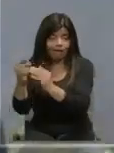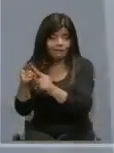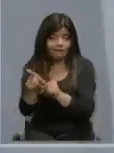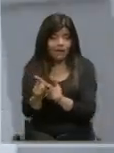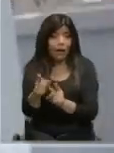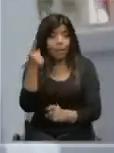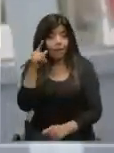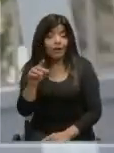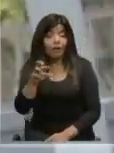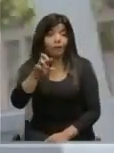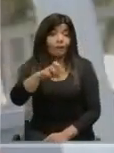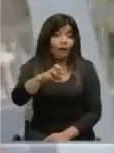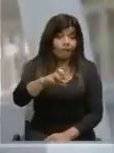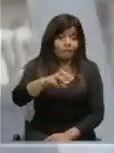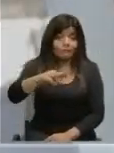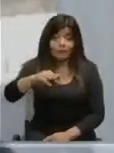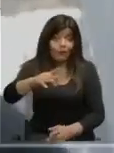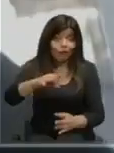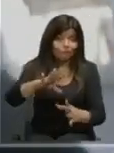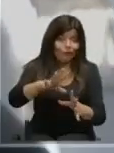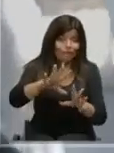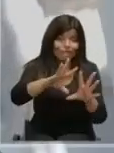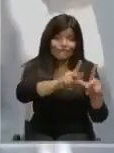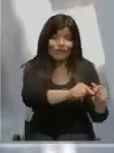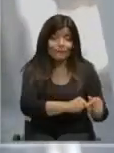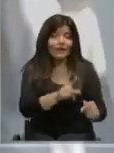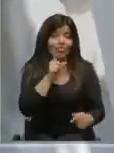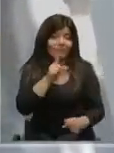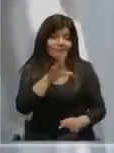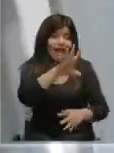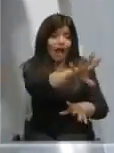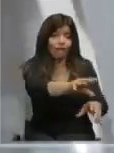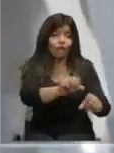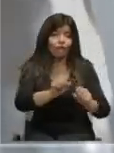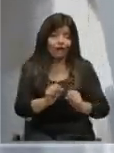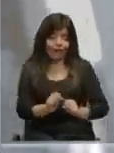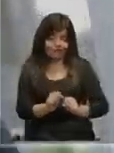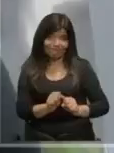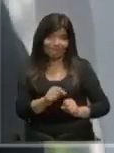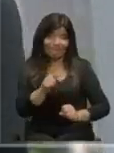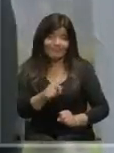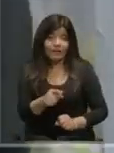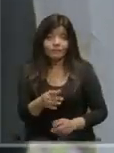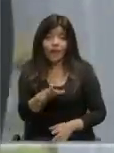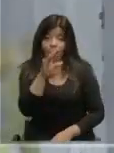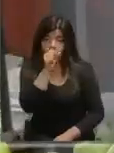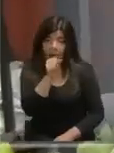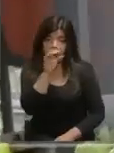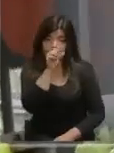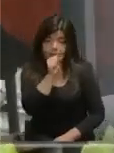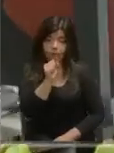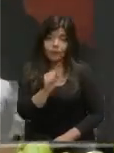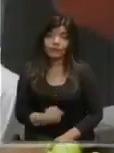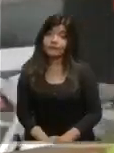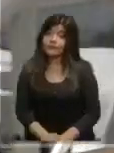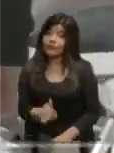sus apoderados, deberán seguir insólitamente aguantando las condiciones detectadas por la propia autoridad sanitaria.